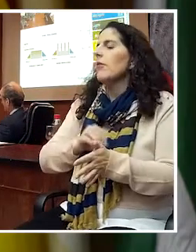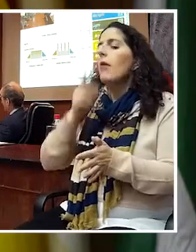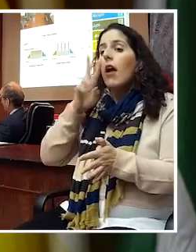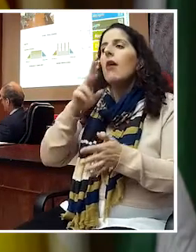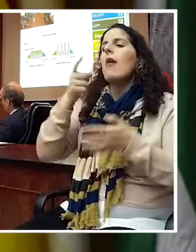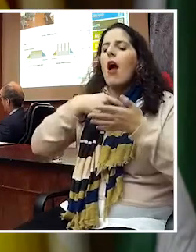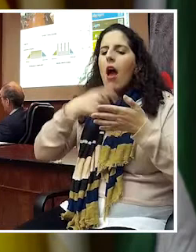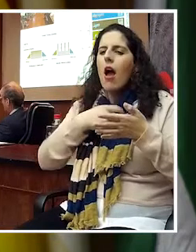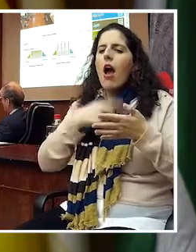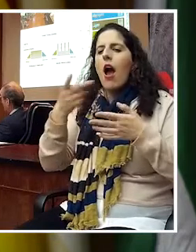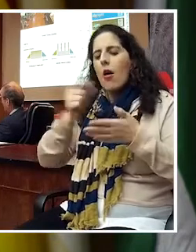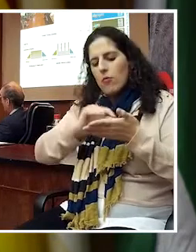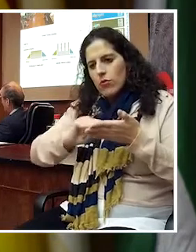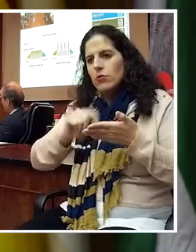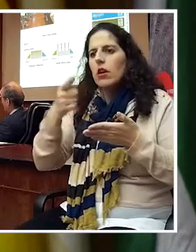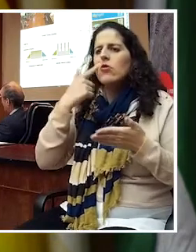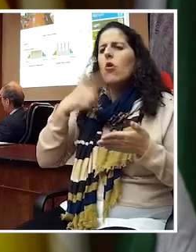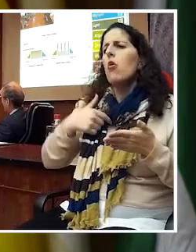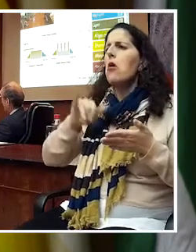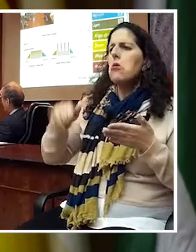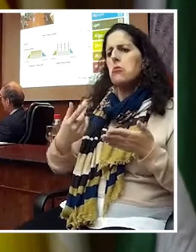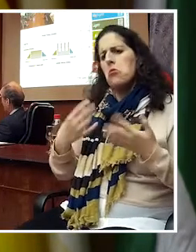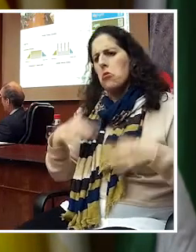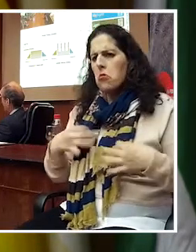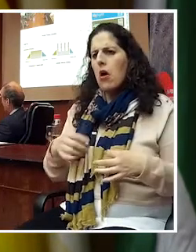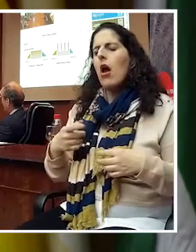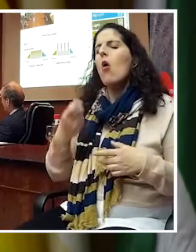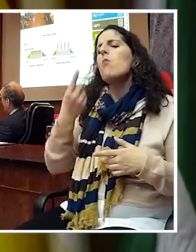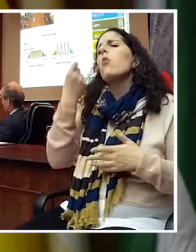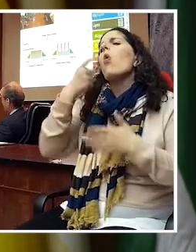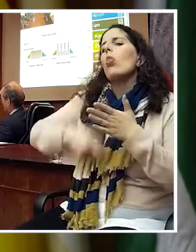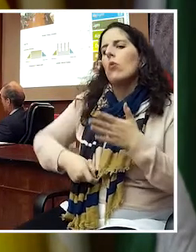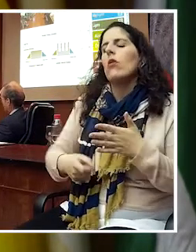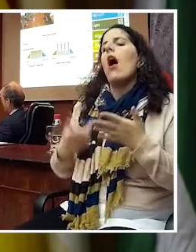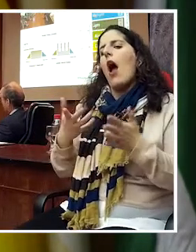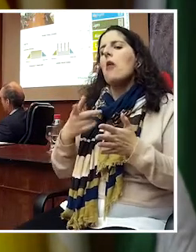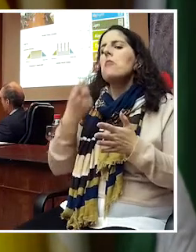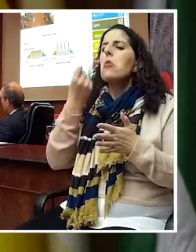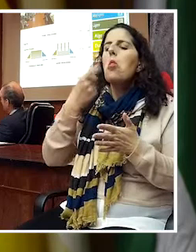que el paciente siempre es capaz de hacer, lo define como ligero o algo duro, para